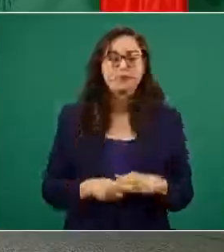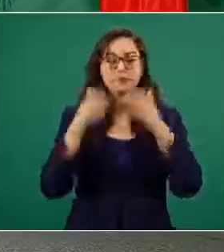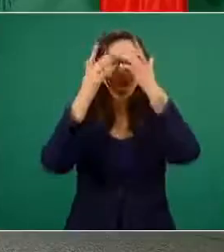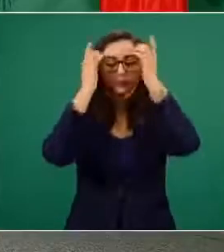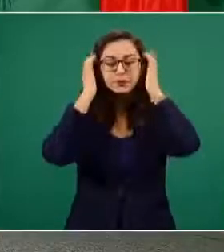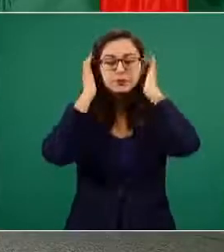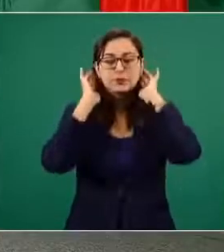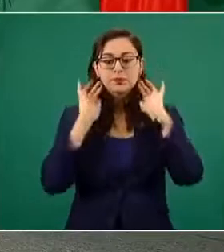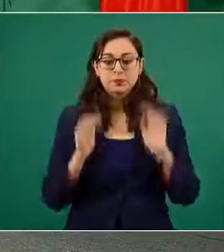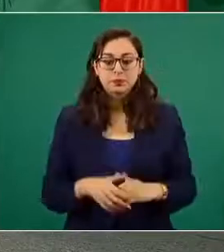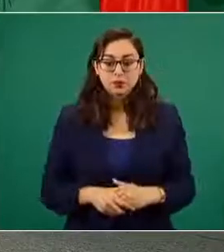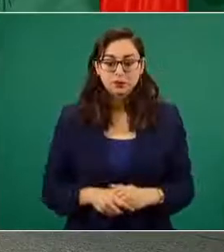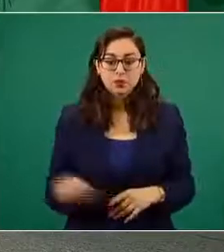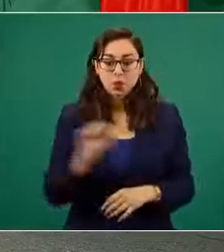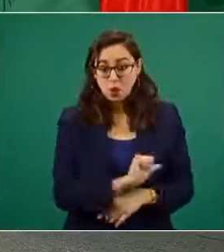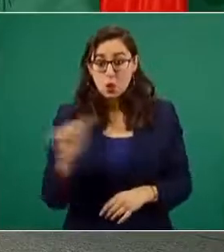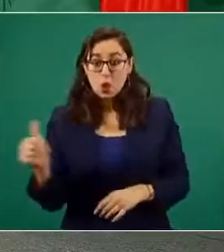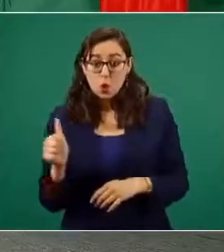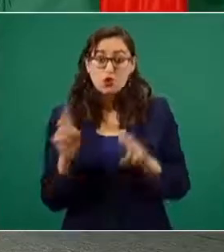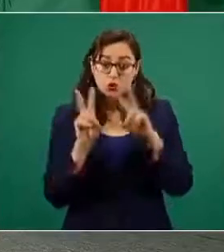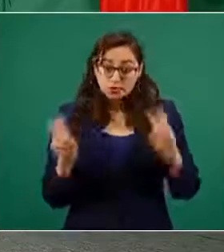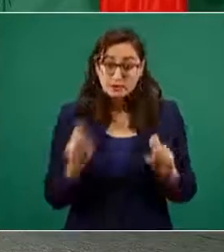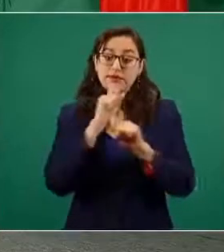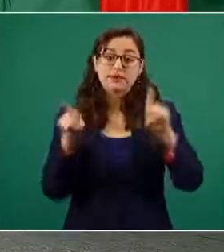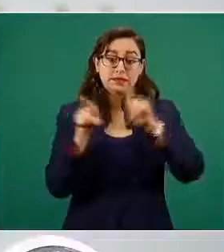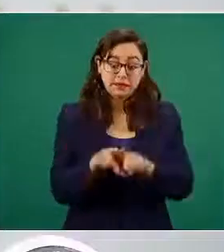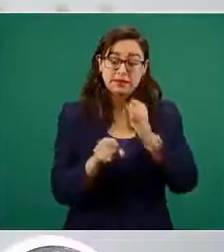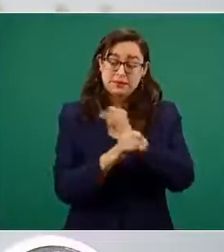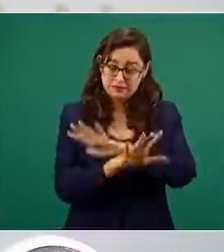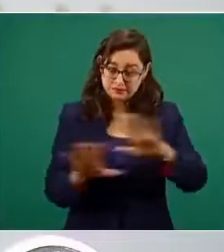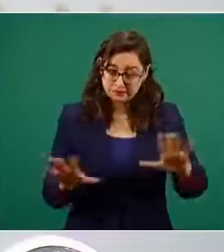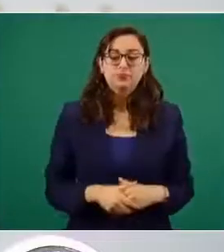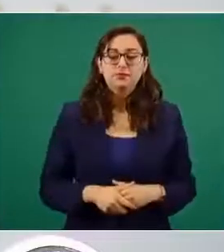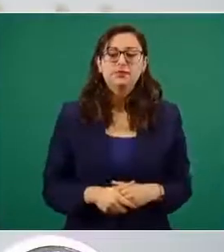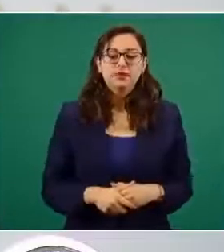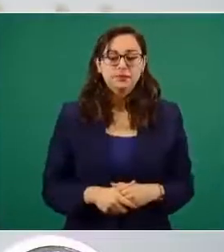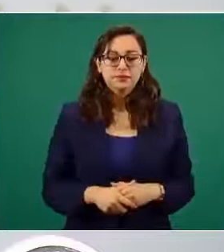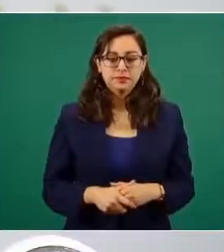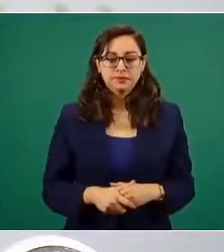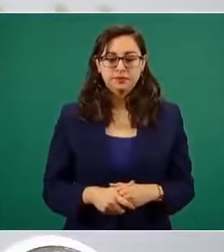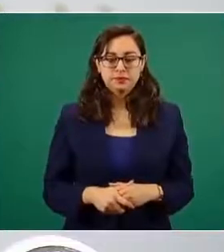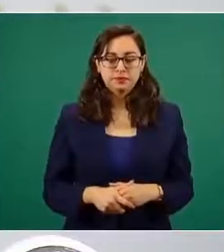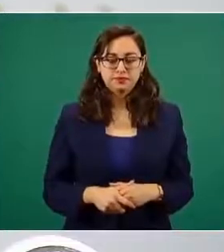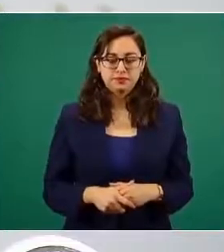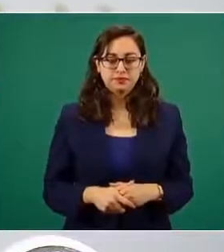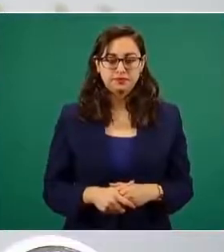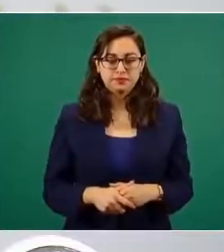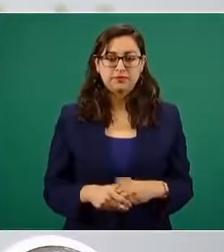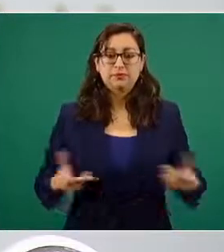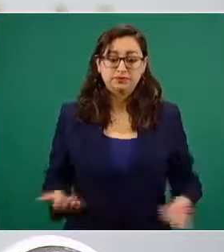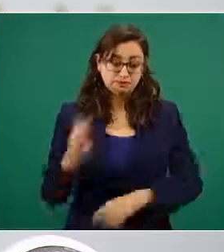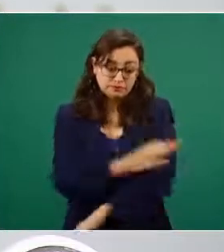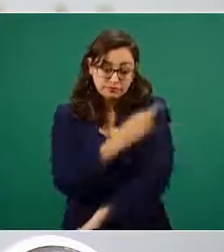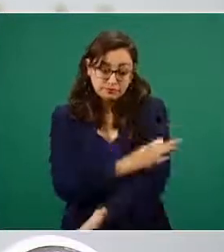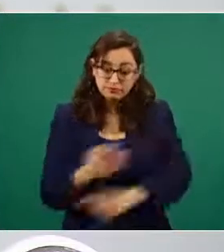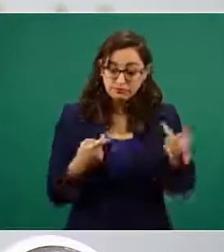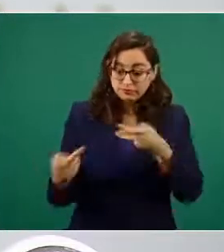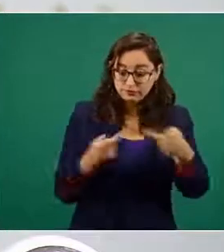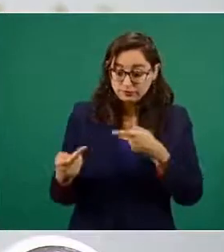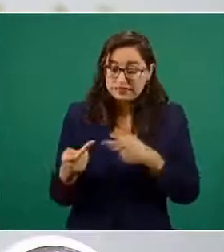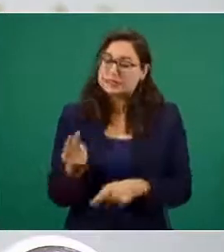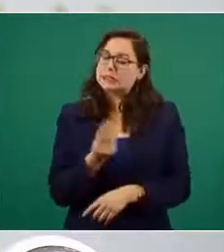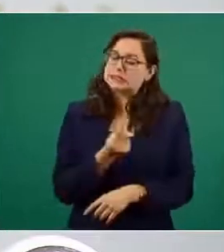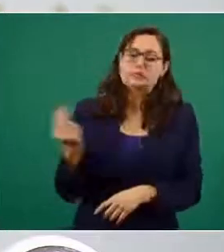vacunación. Y otro elemento que queremos comentar es los planes de vacunación requieren una visión de Estado, una visión organizada en todos los